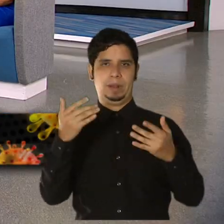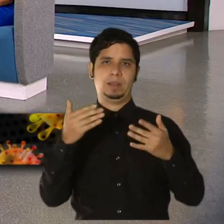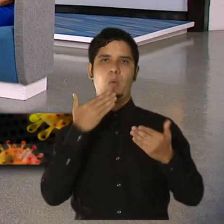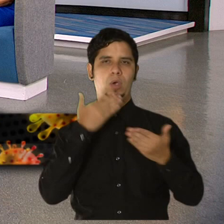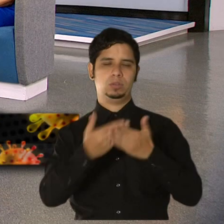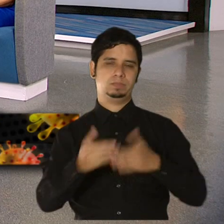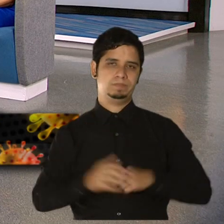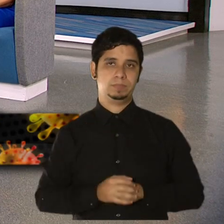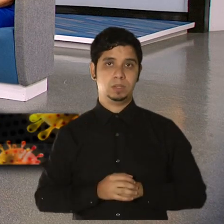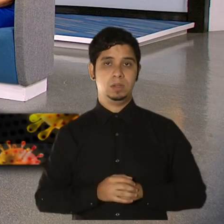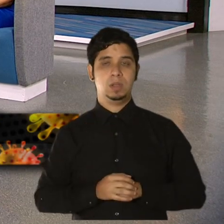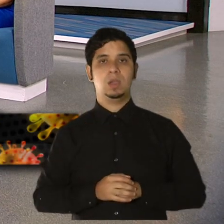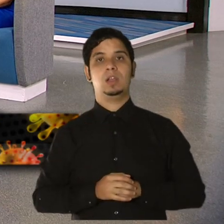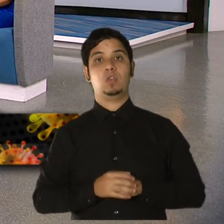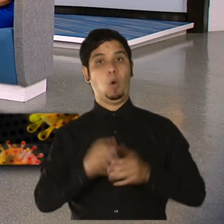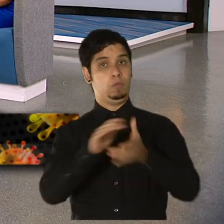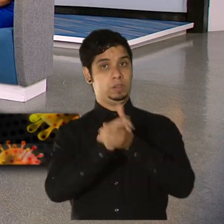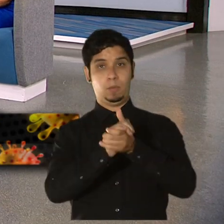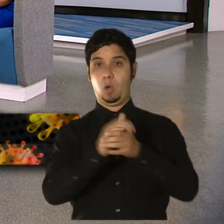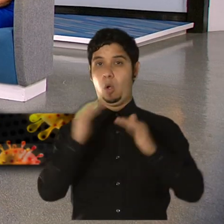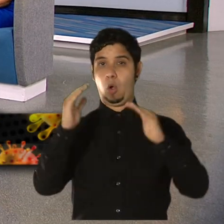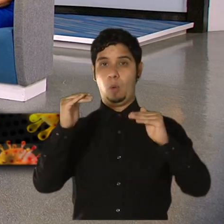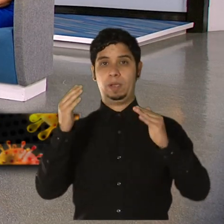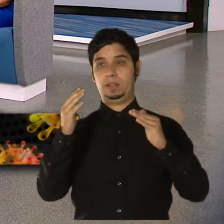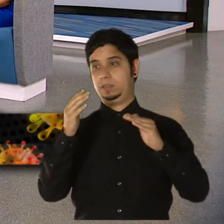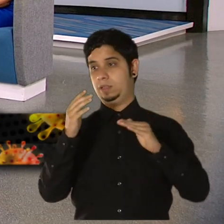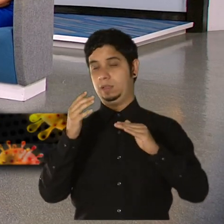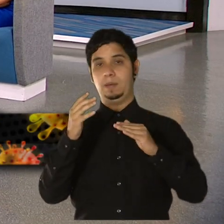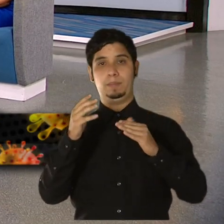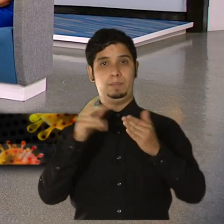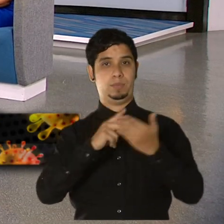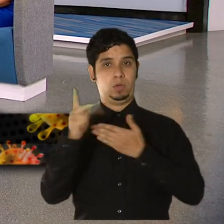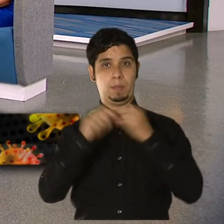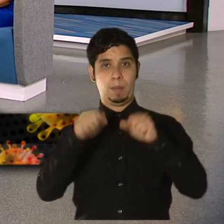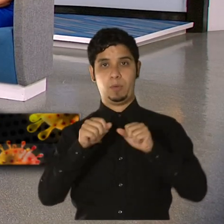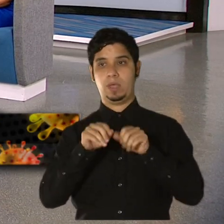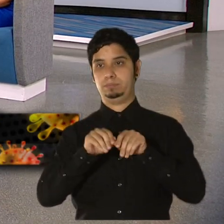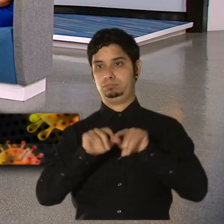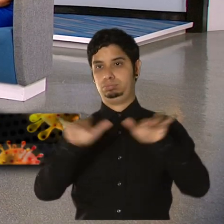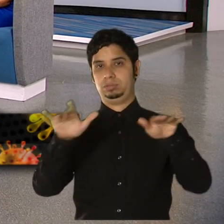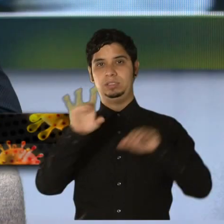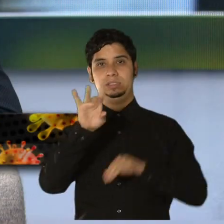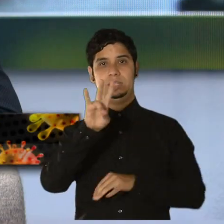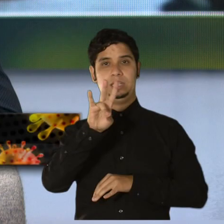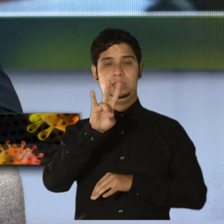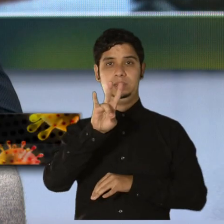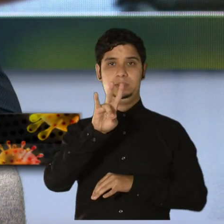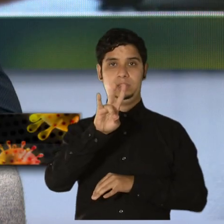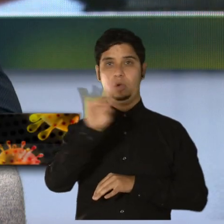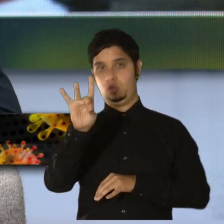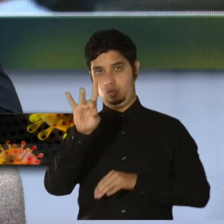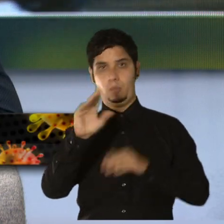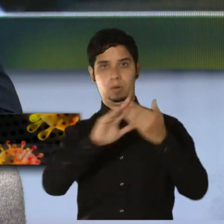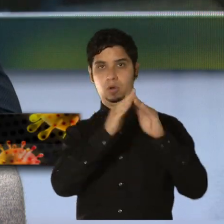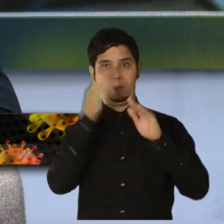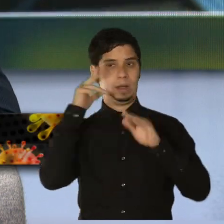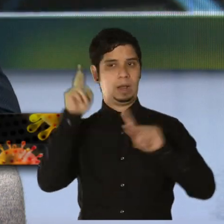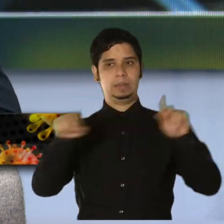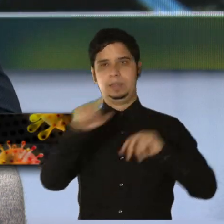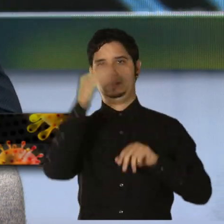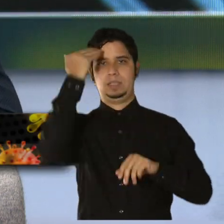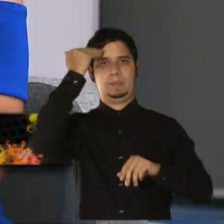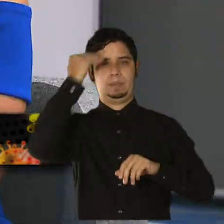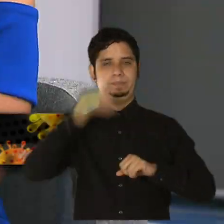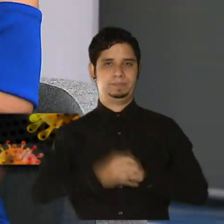le felicitamos, y ojalá Gracias. este programa se pudiese replicar en los 78 municipios donde hay población que necesita su servicio. Muchísimas